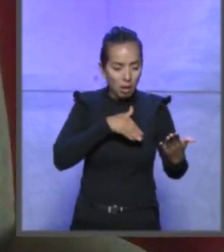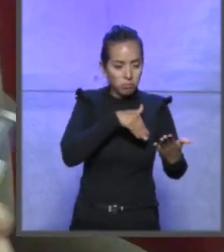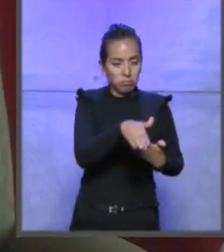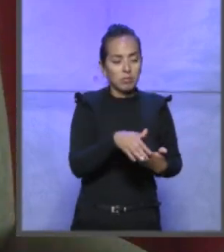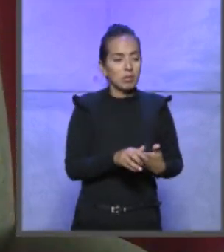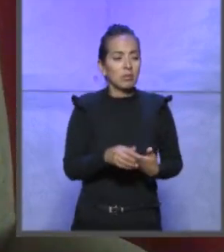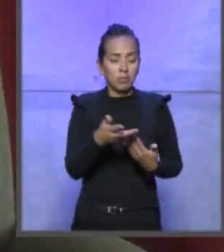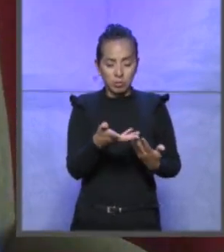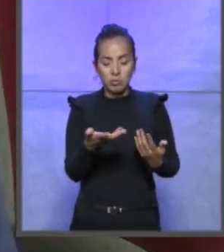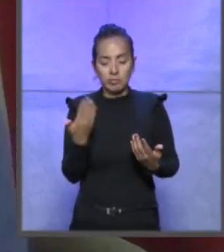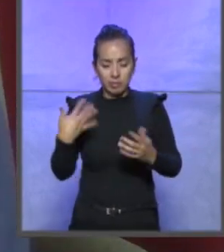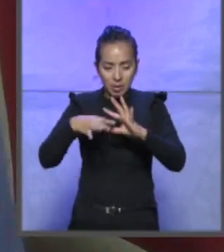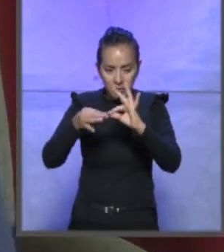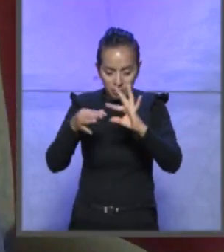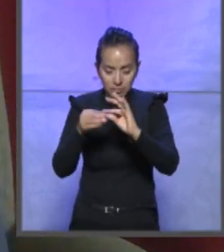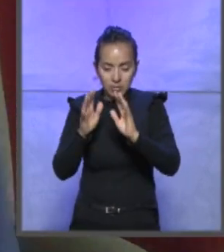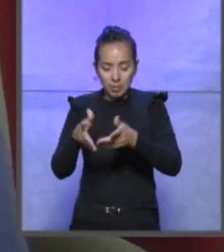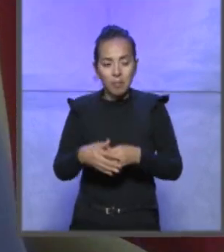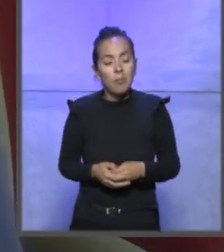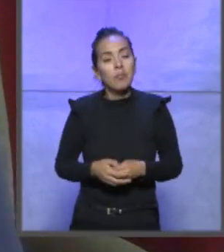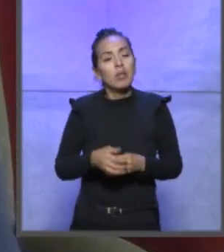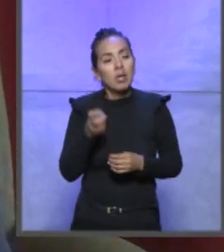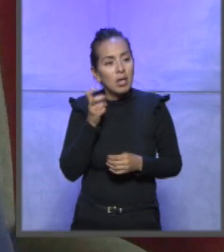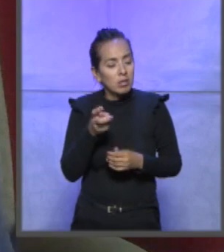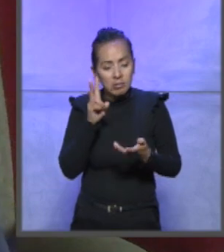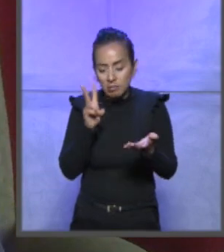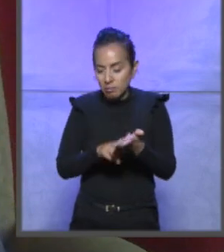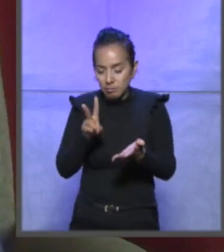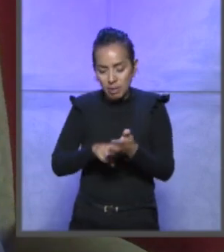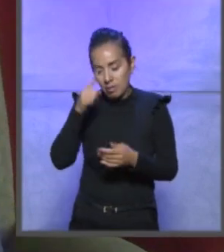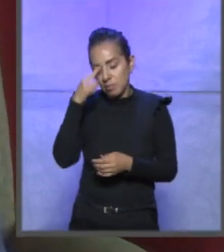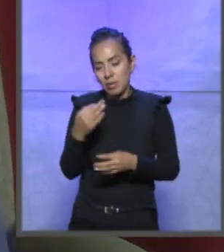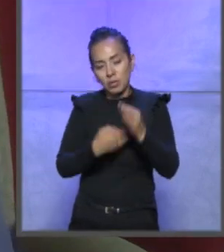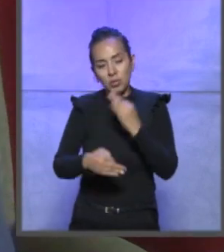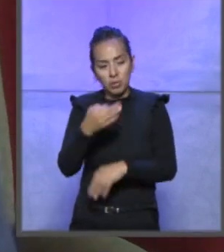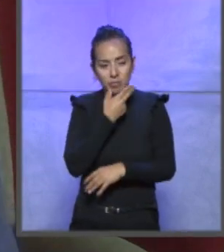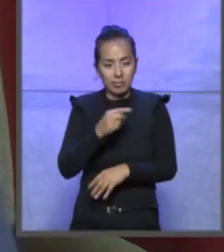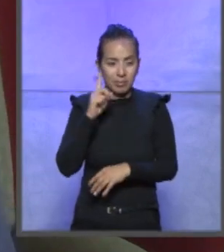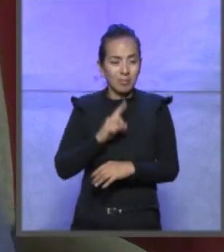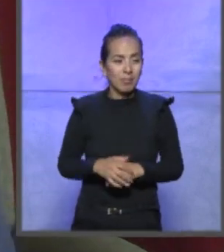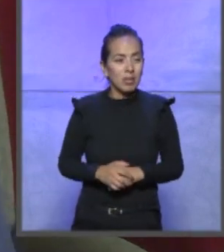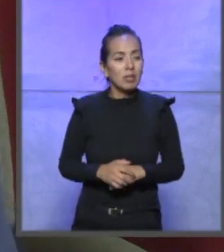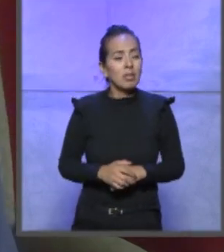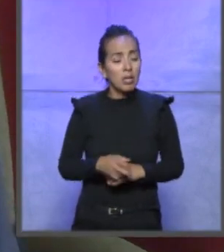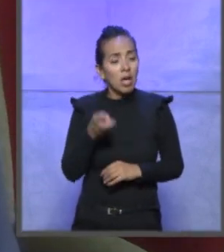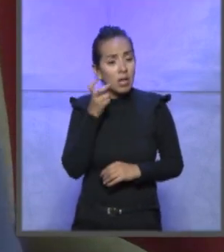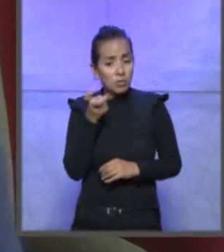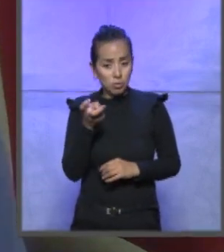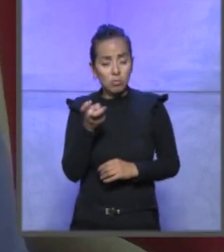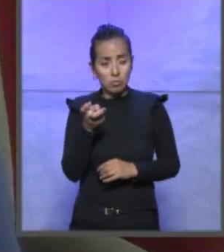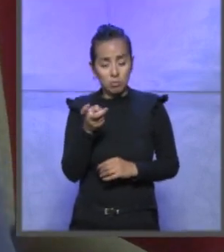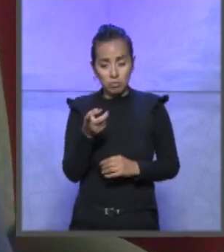de segregarlos, como aquí han dicho. Y eso vale para todas y todos. Y porque esa